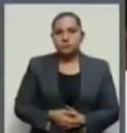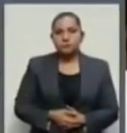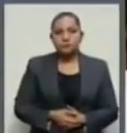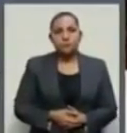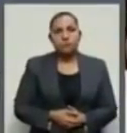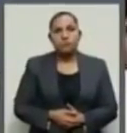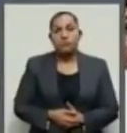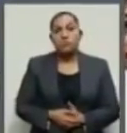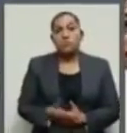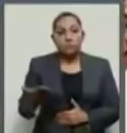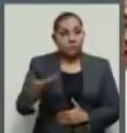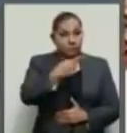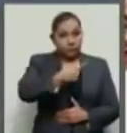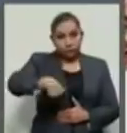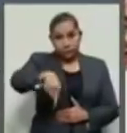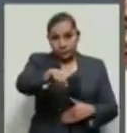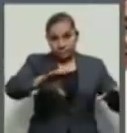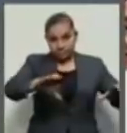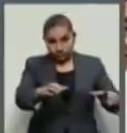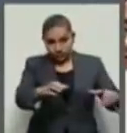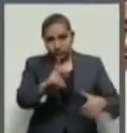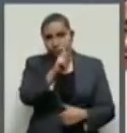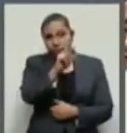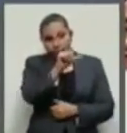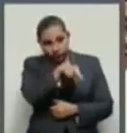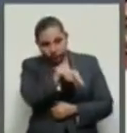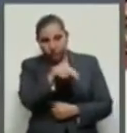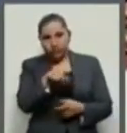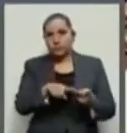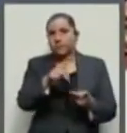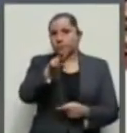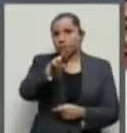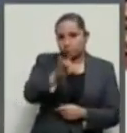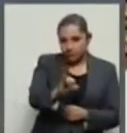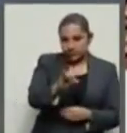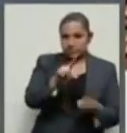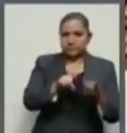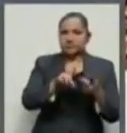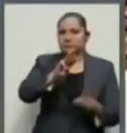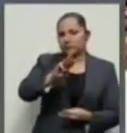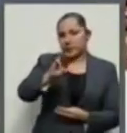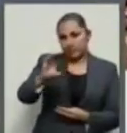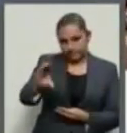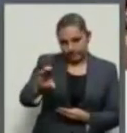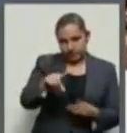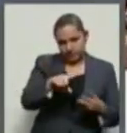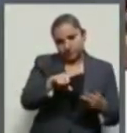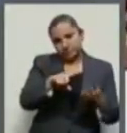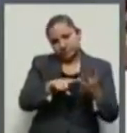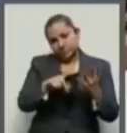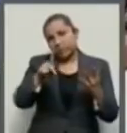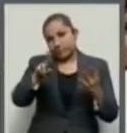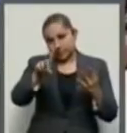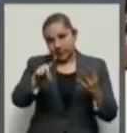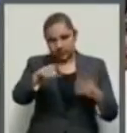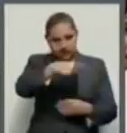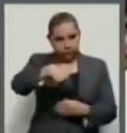Entonces, con el voto del PAN, del PRI, del Movimiento Ciudadano y del